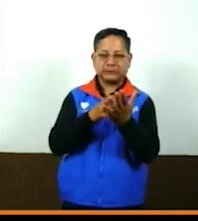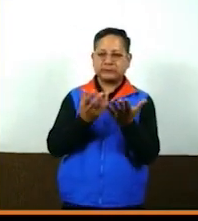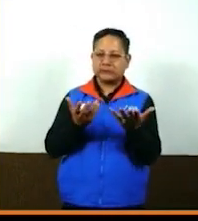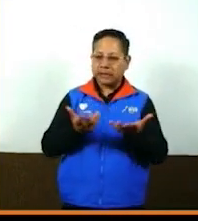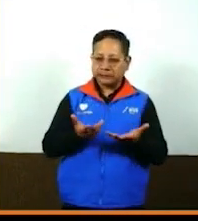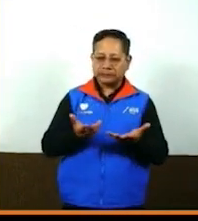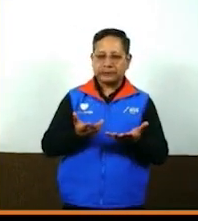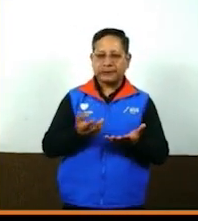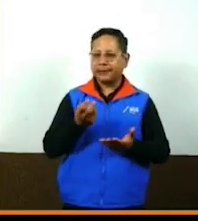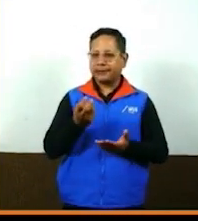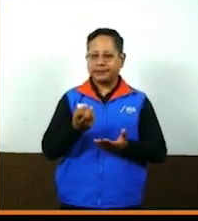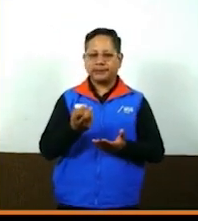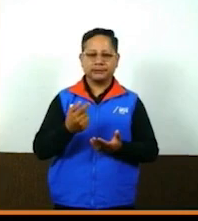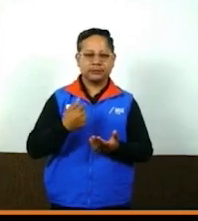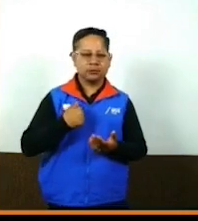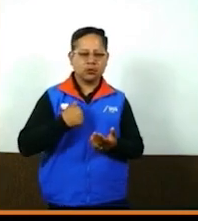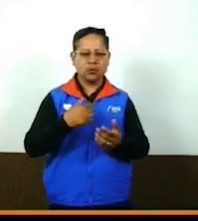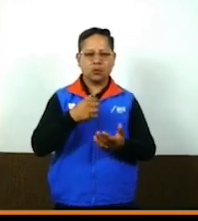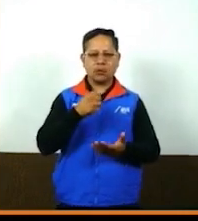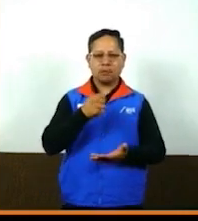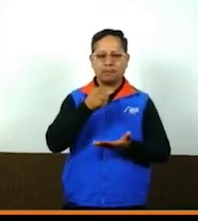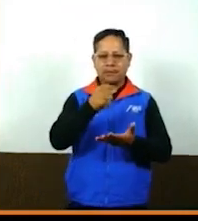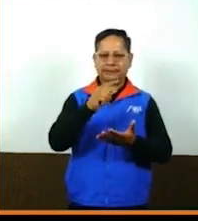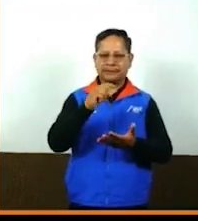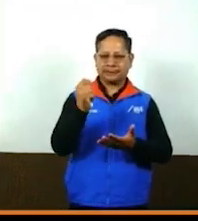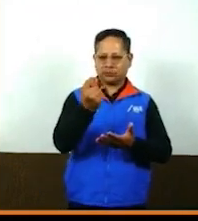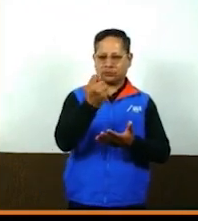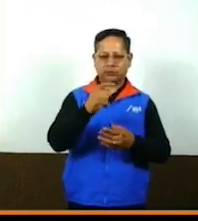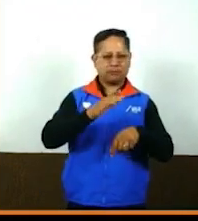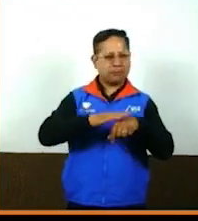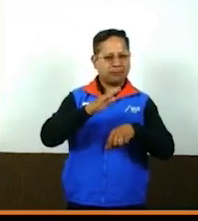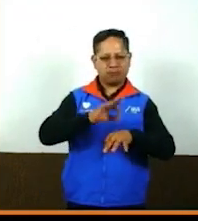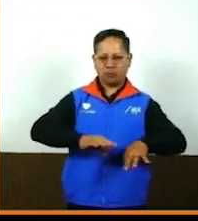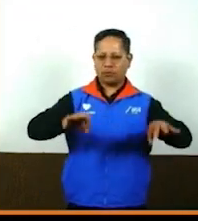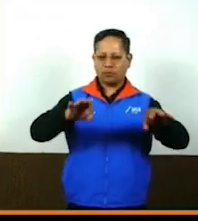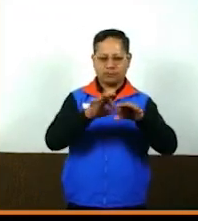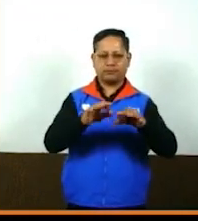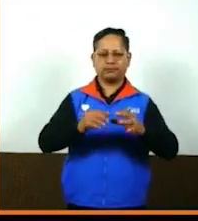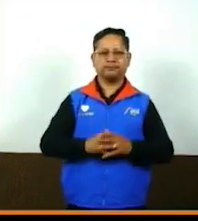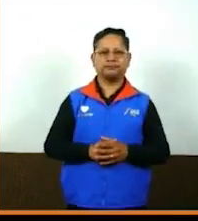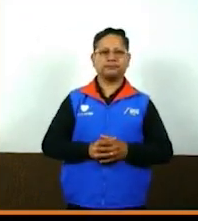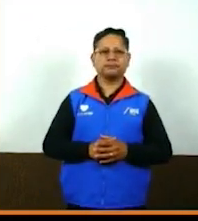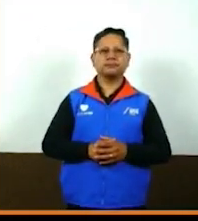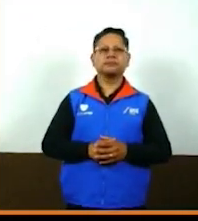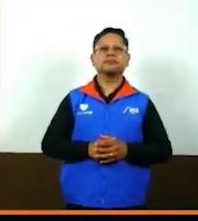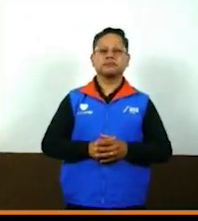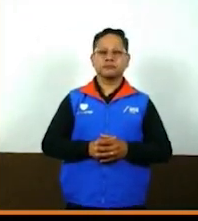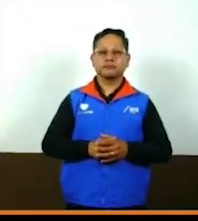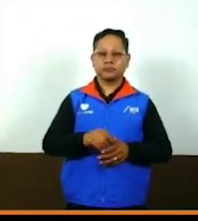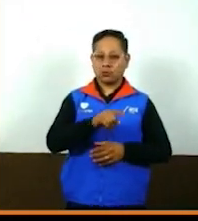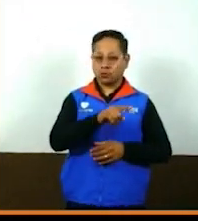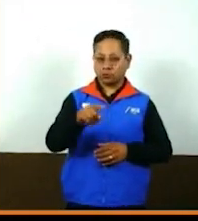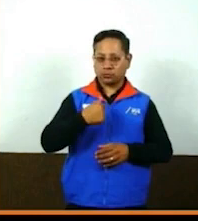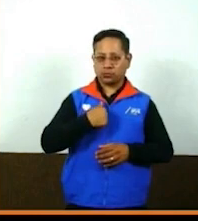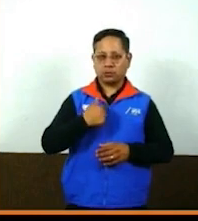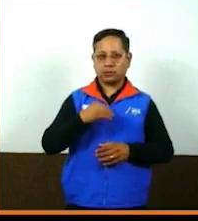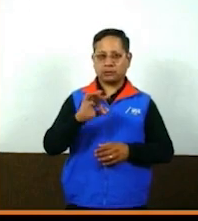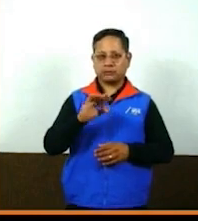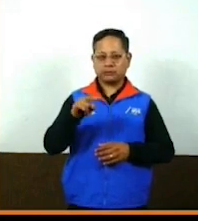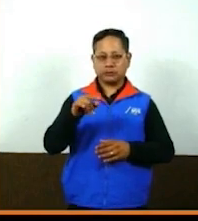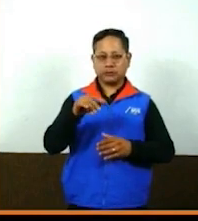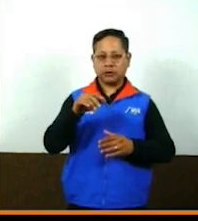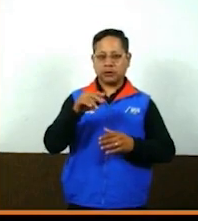estamos convencidos que invertir en tecnología es muy importante. Cuando nosotros estábamos incursionándonos en